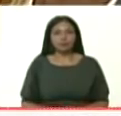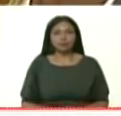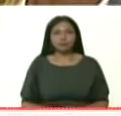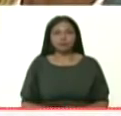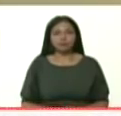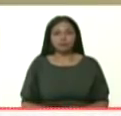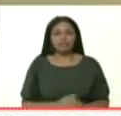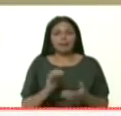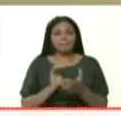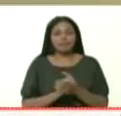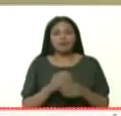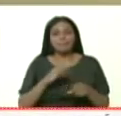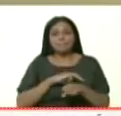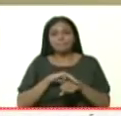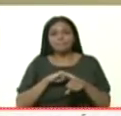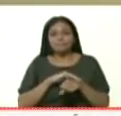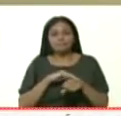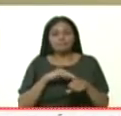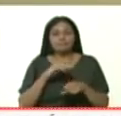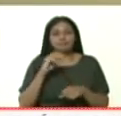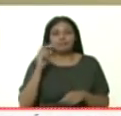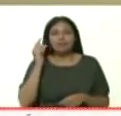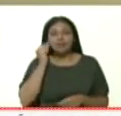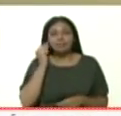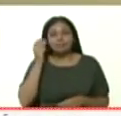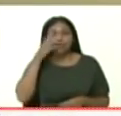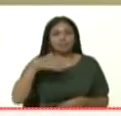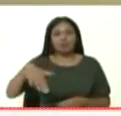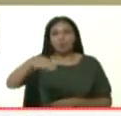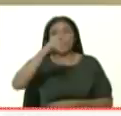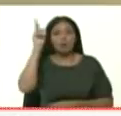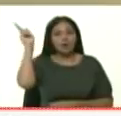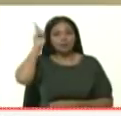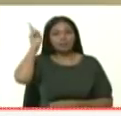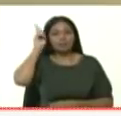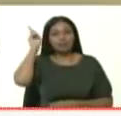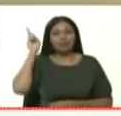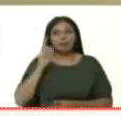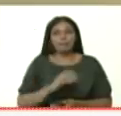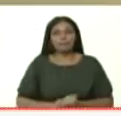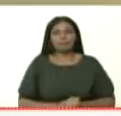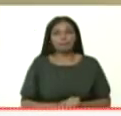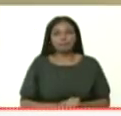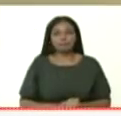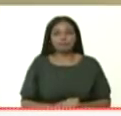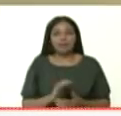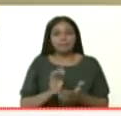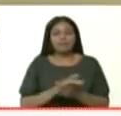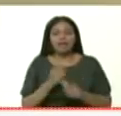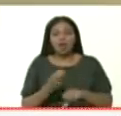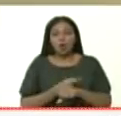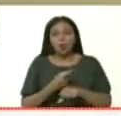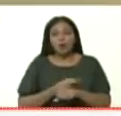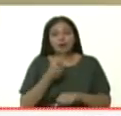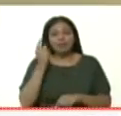Compañera ministra de pueblos indígenas, compañeras gobernadoras,